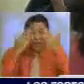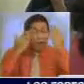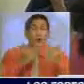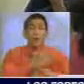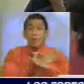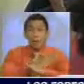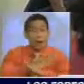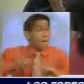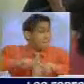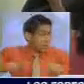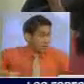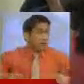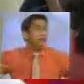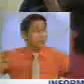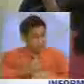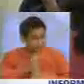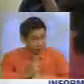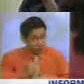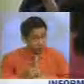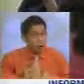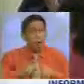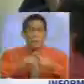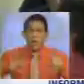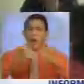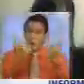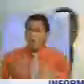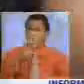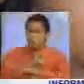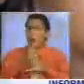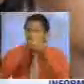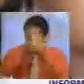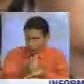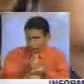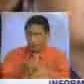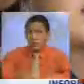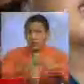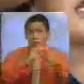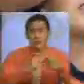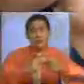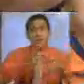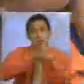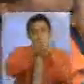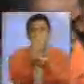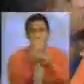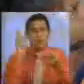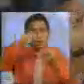que muchas veces es genético. Las operaciones iniciarán el 11 y terminarán el 17 de